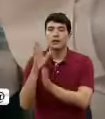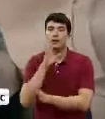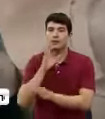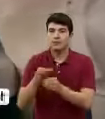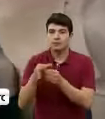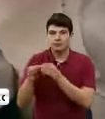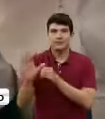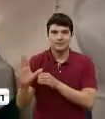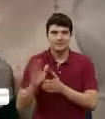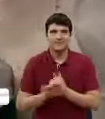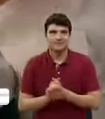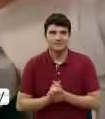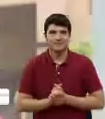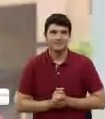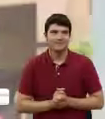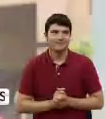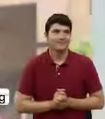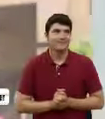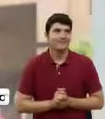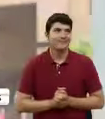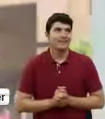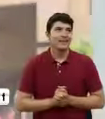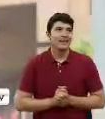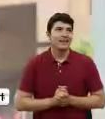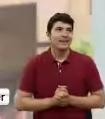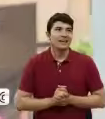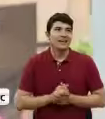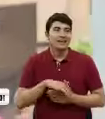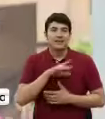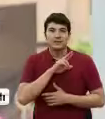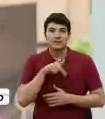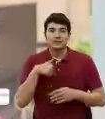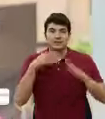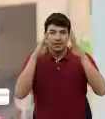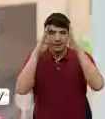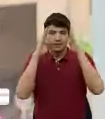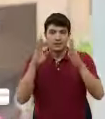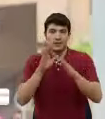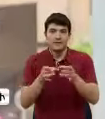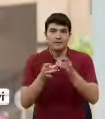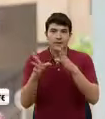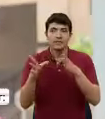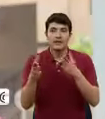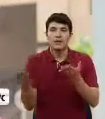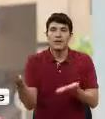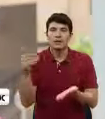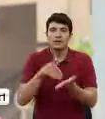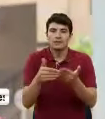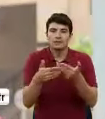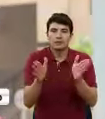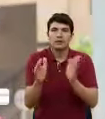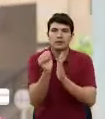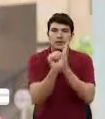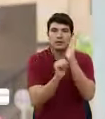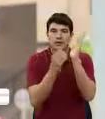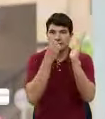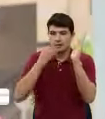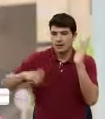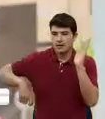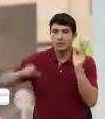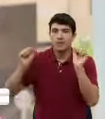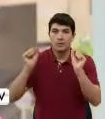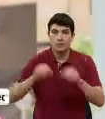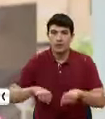municipio, según manifestaron directivas. Karen, pues estaremos muy atentos a la fecha de reanudación de ese importante contrato